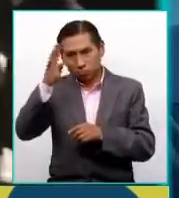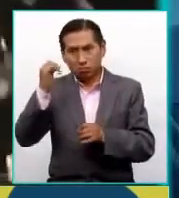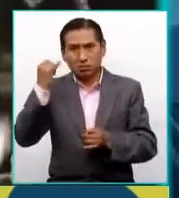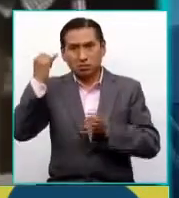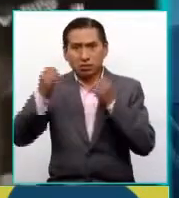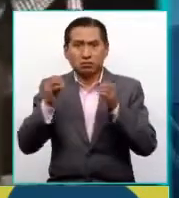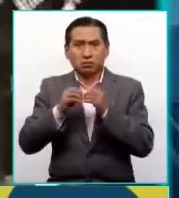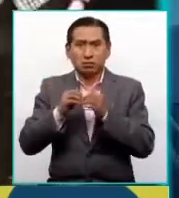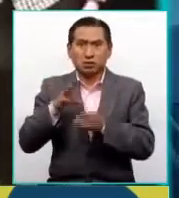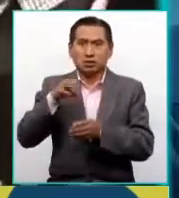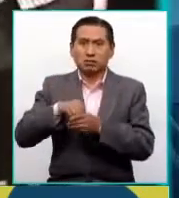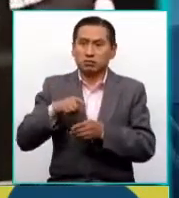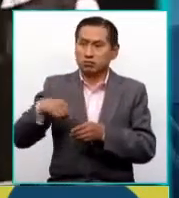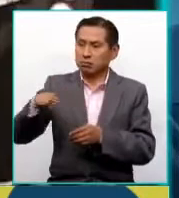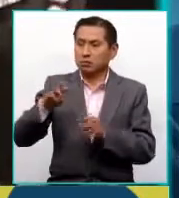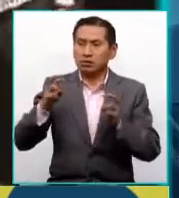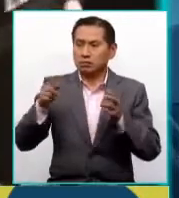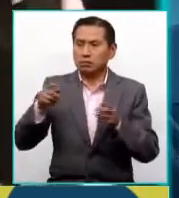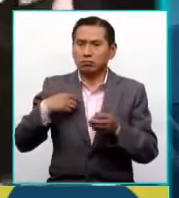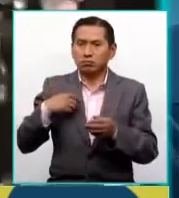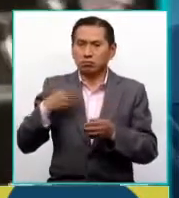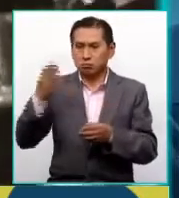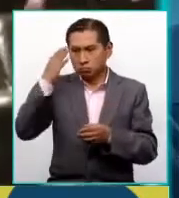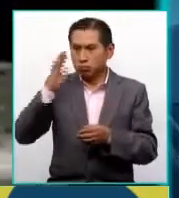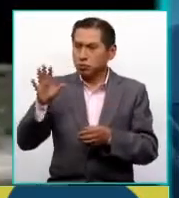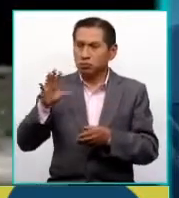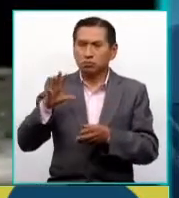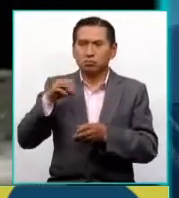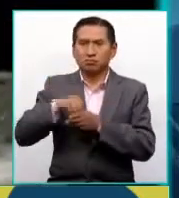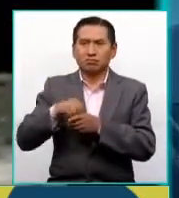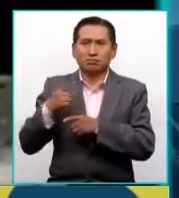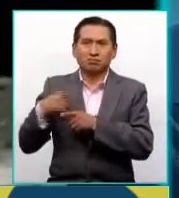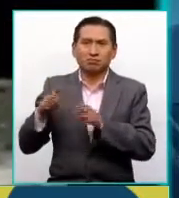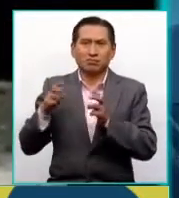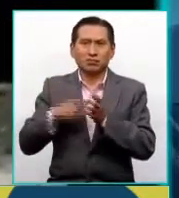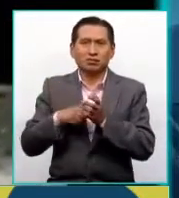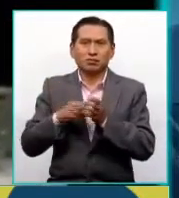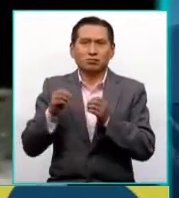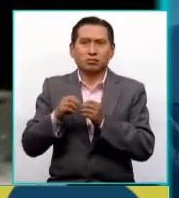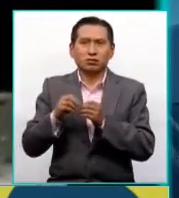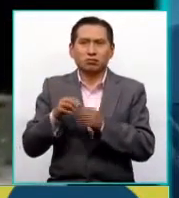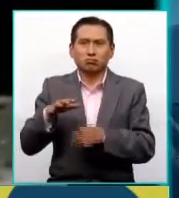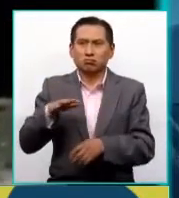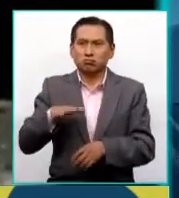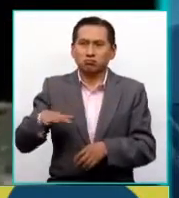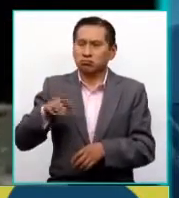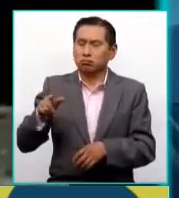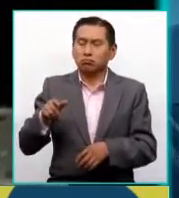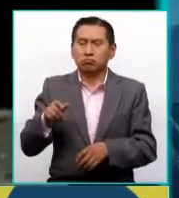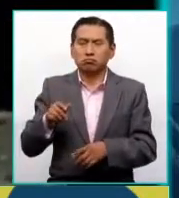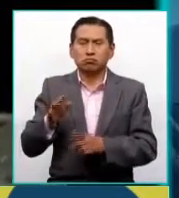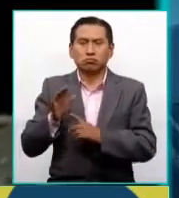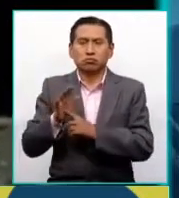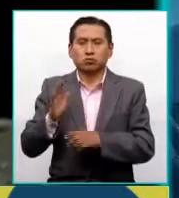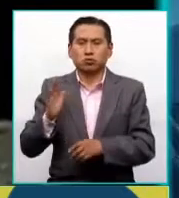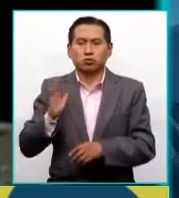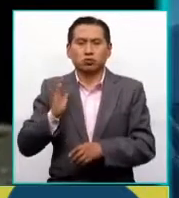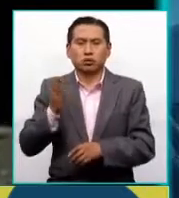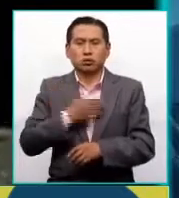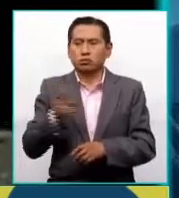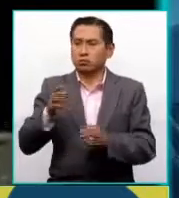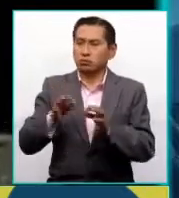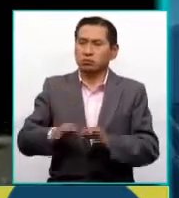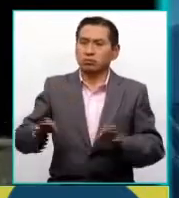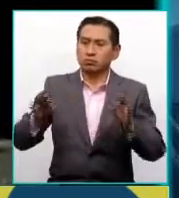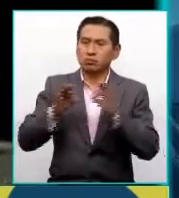de aproximación a una lectura del mito Medea mucho más relacionada con lo que sería nuestra gran figura